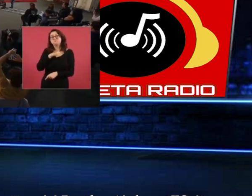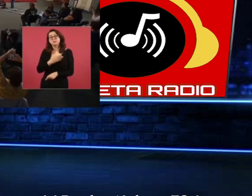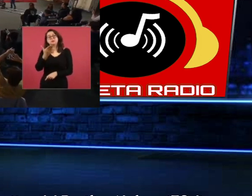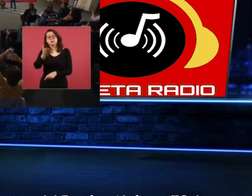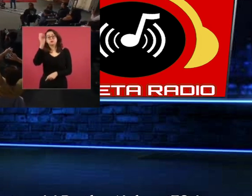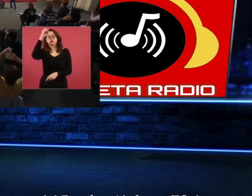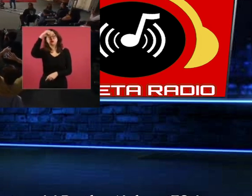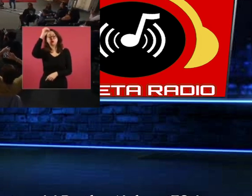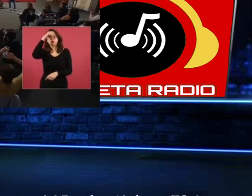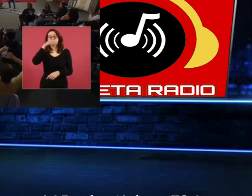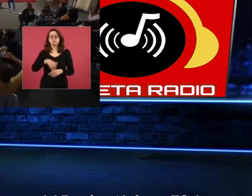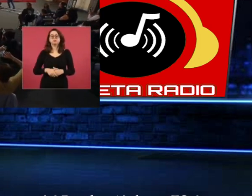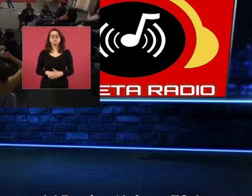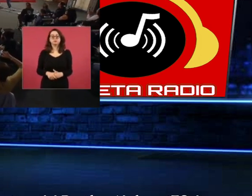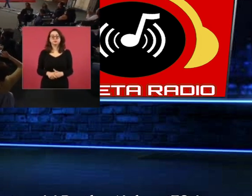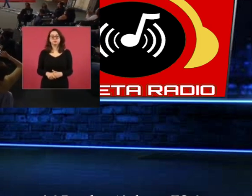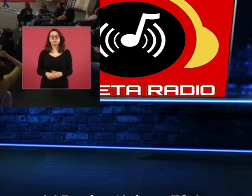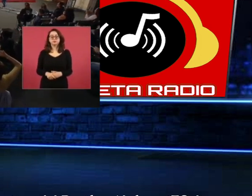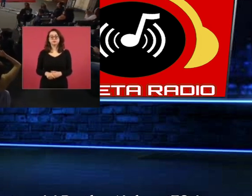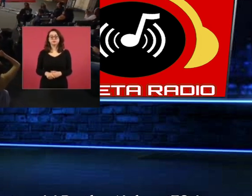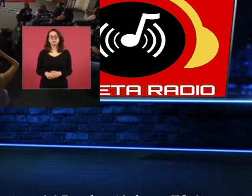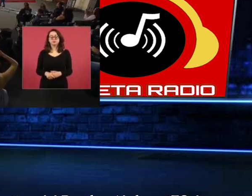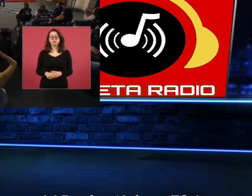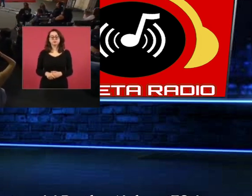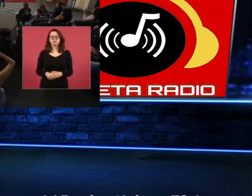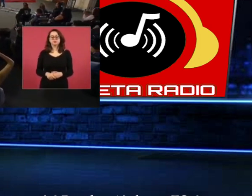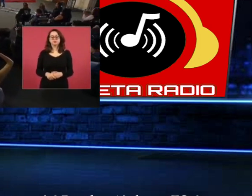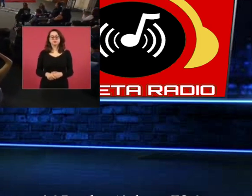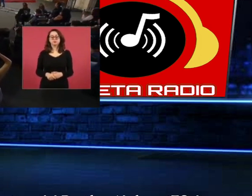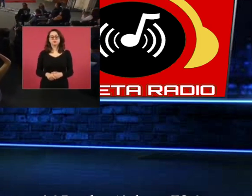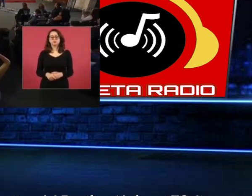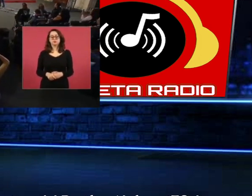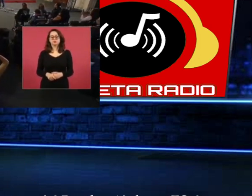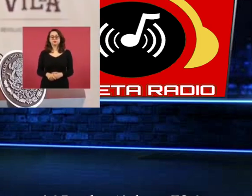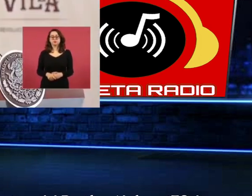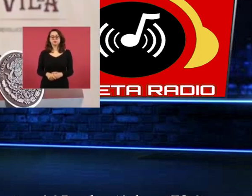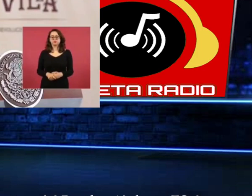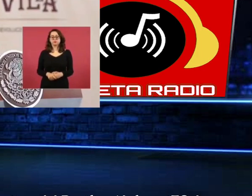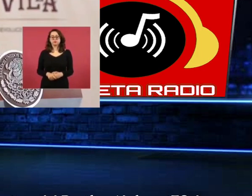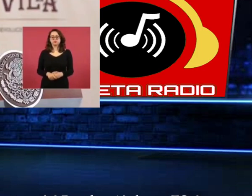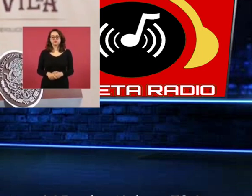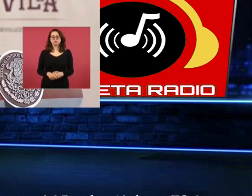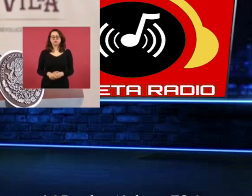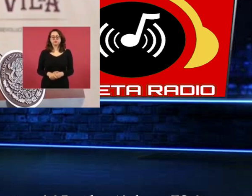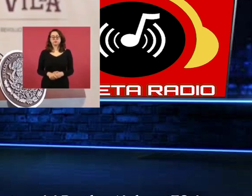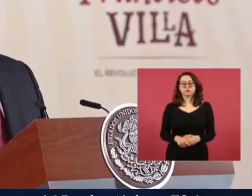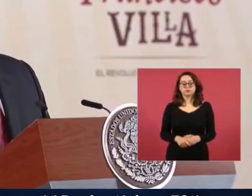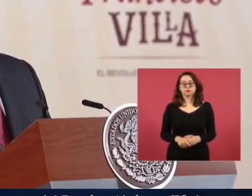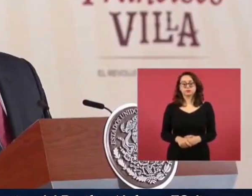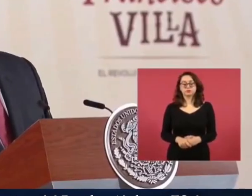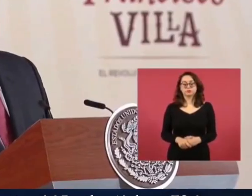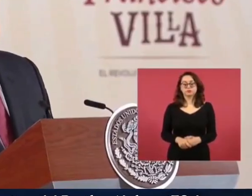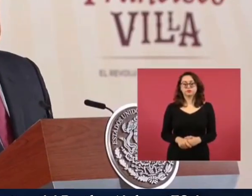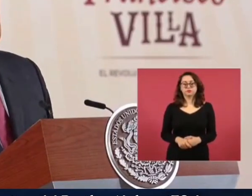Creo que fue un ejemplo de